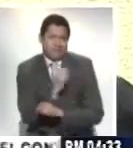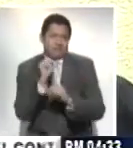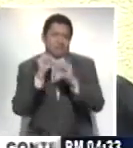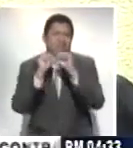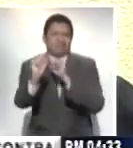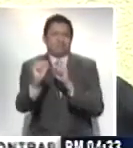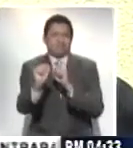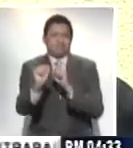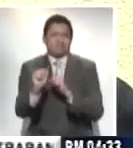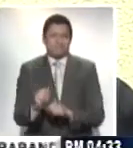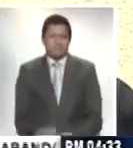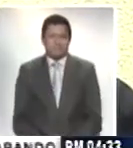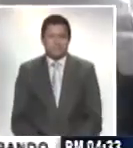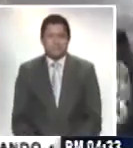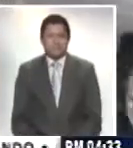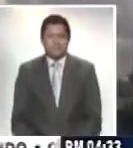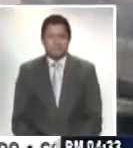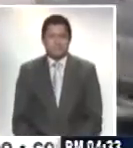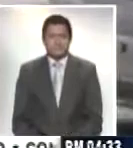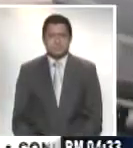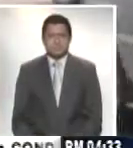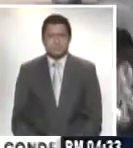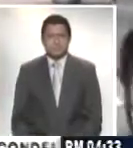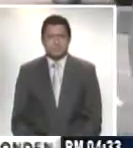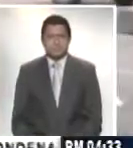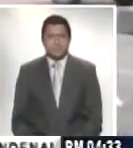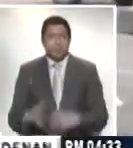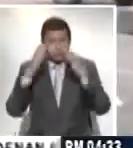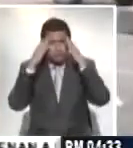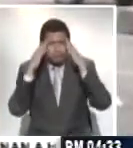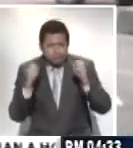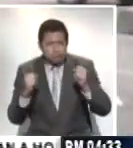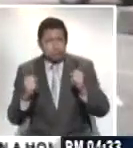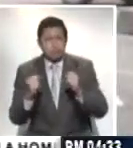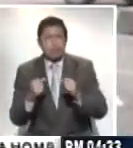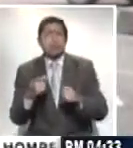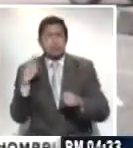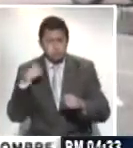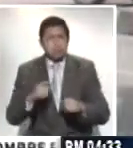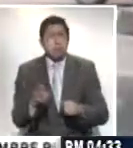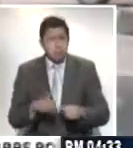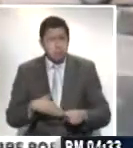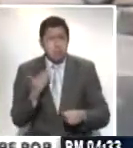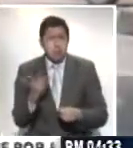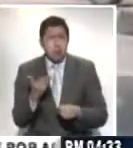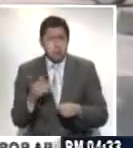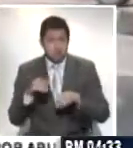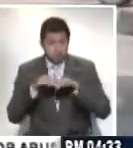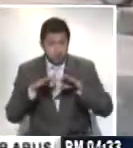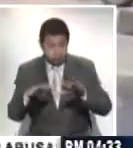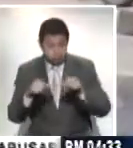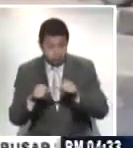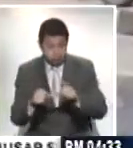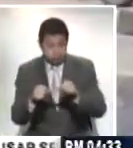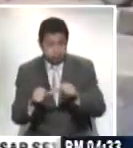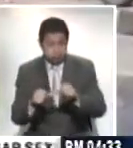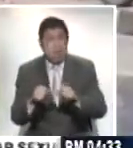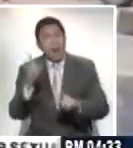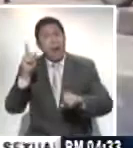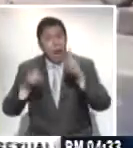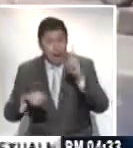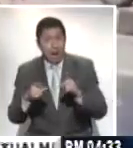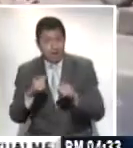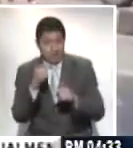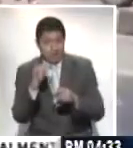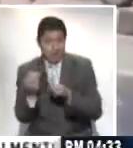prevención como es la vacunación. Los expertos aseguran que están dadas todas las condiciones para que el virus se mantenga a menos que se tomen las